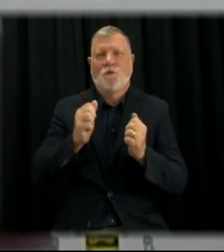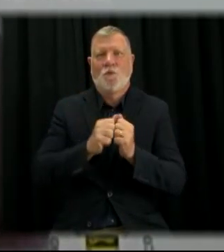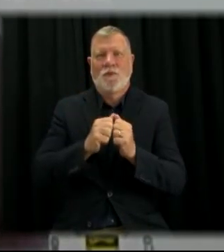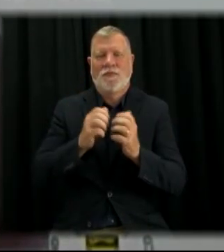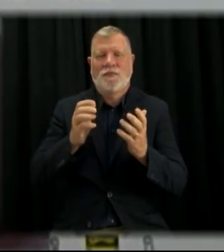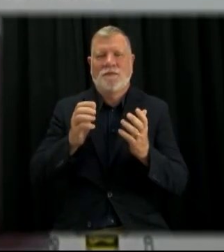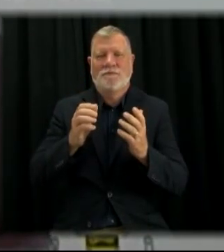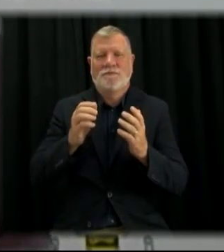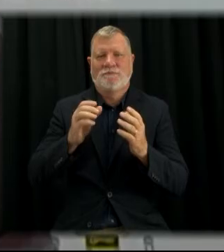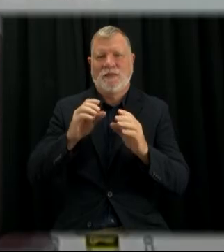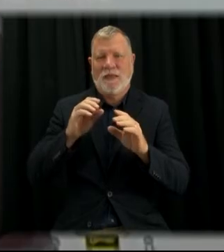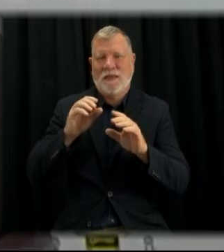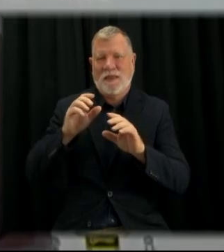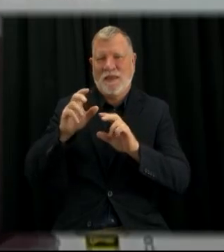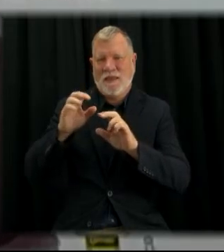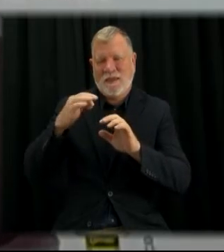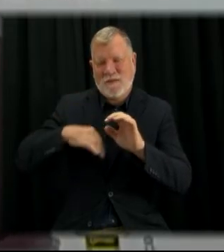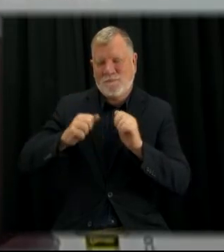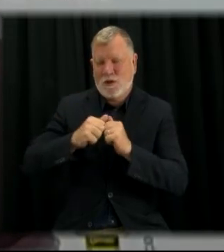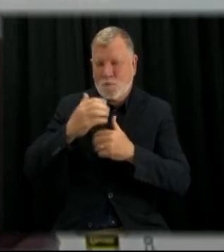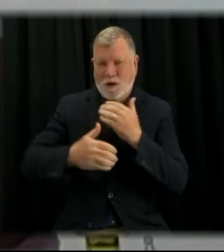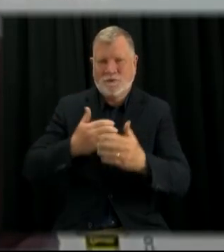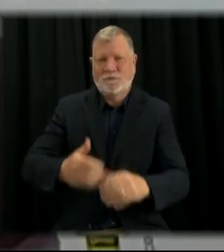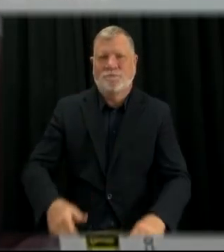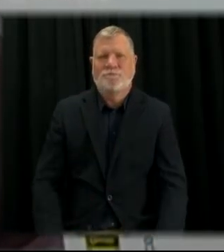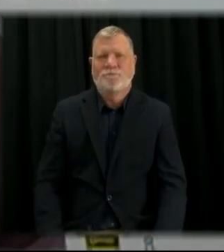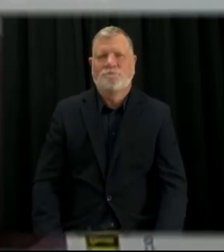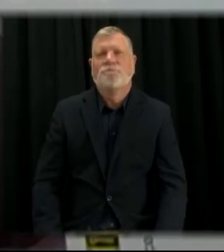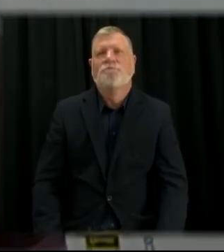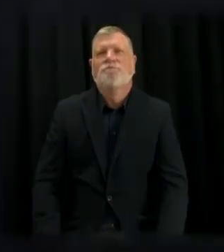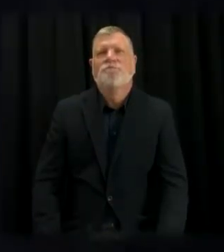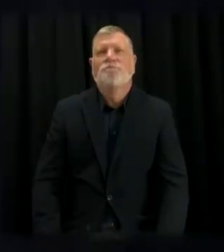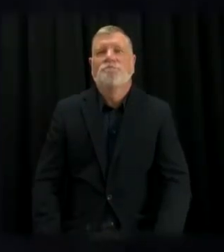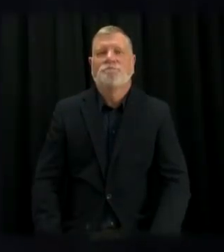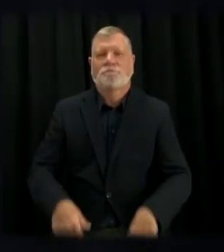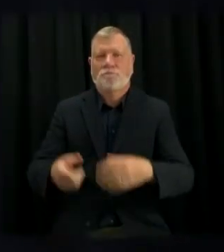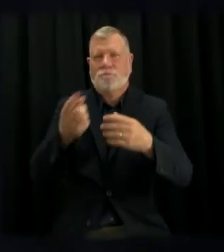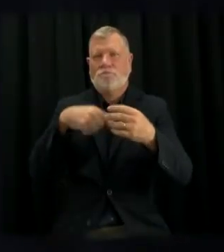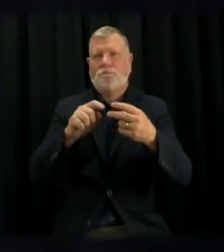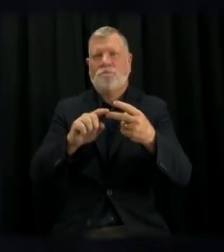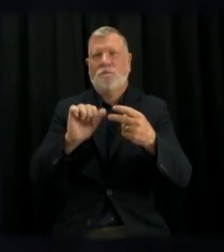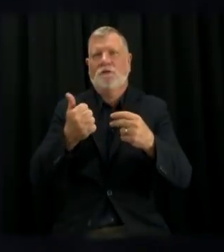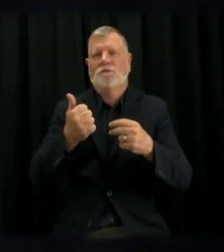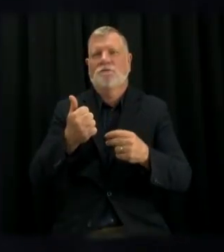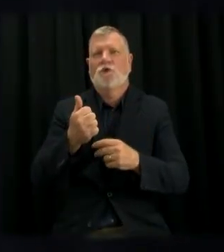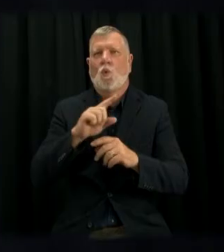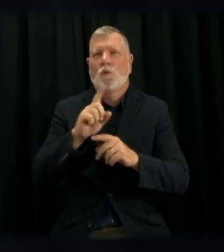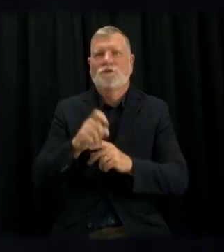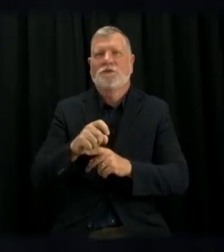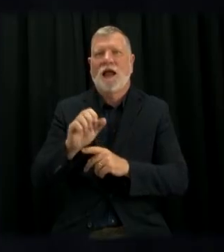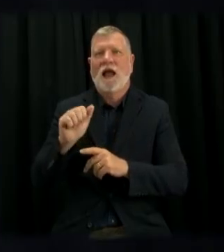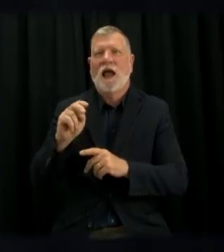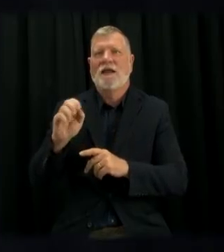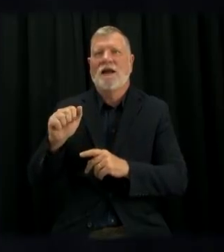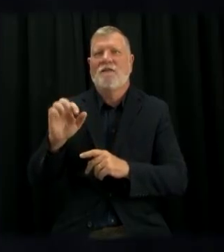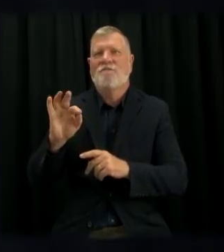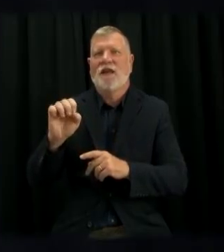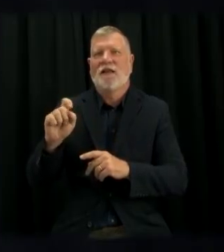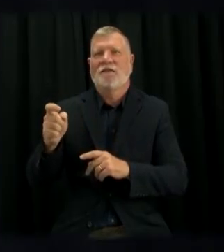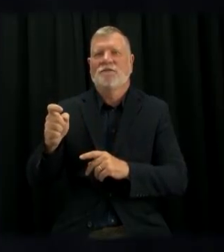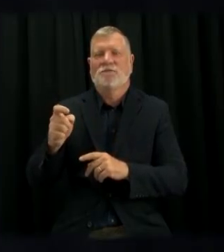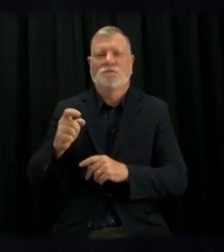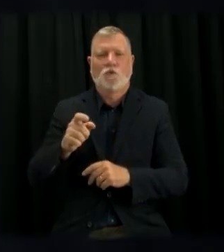presupuesto para invertir en nuestros procesos, tecnología y nuestro pueblo. Segunda pregunta de Ana Félix.